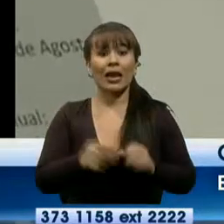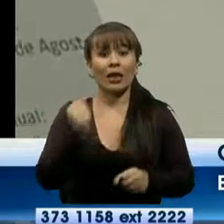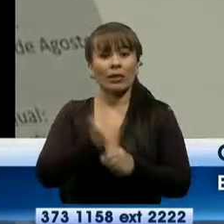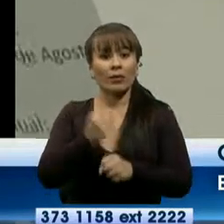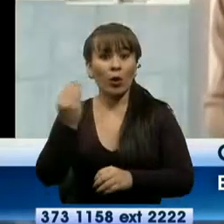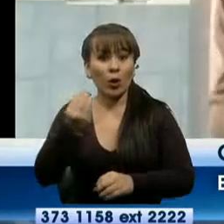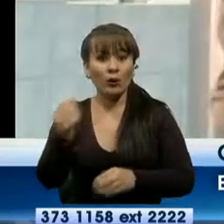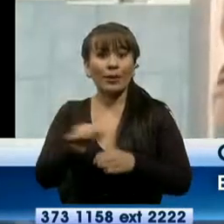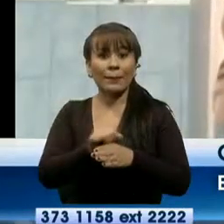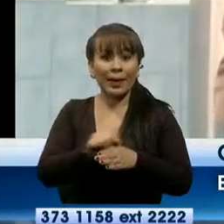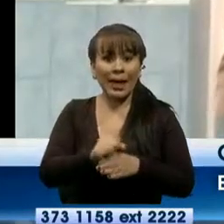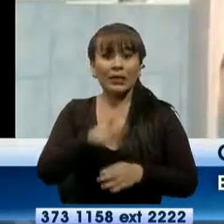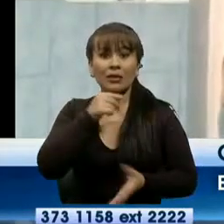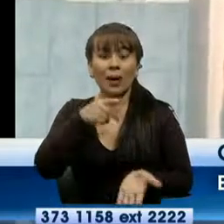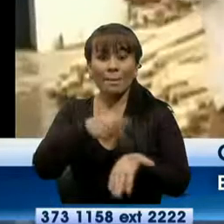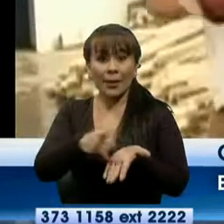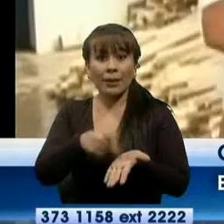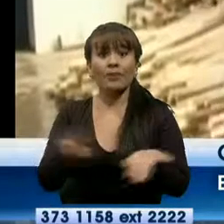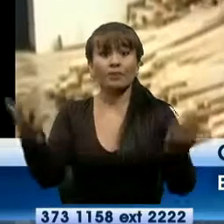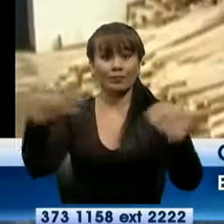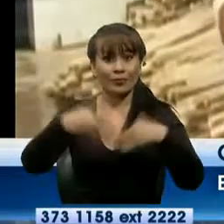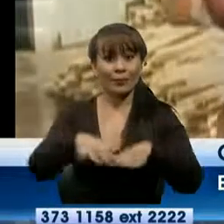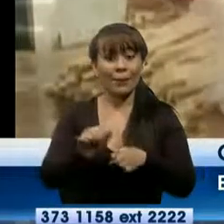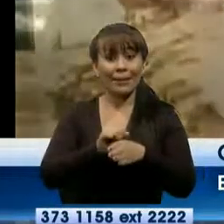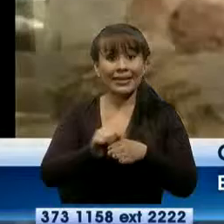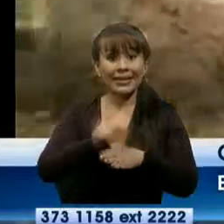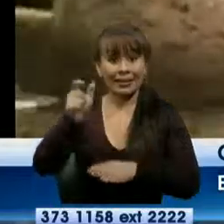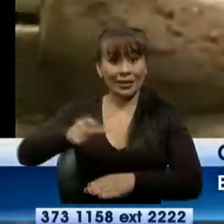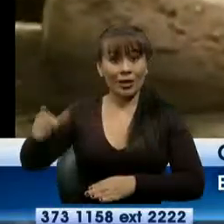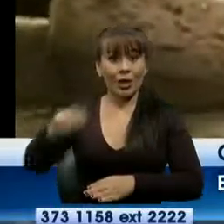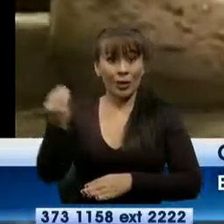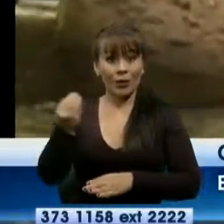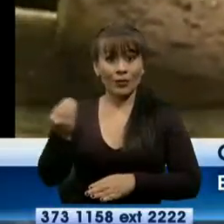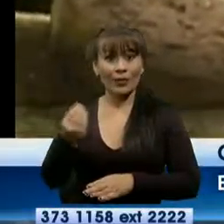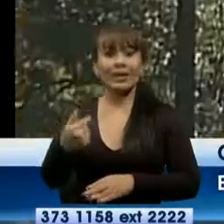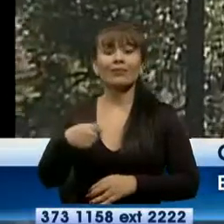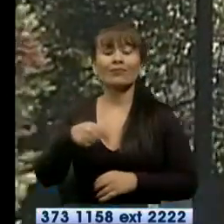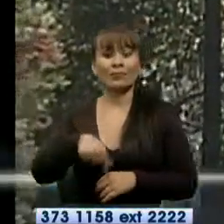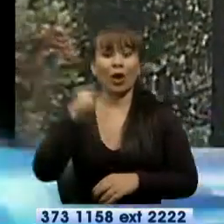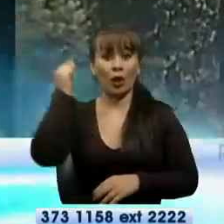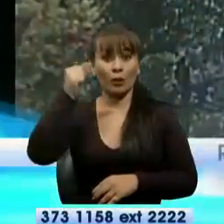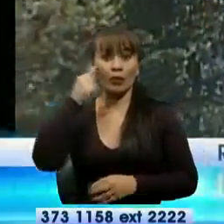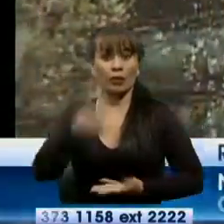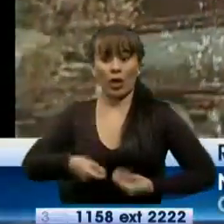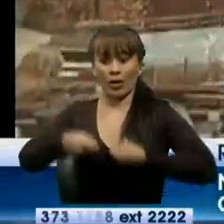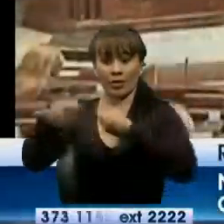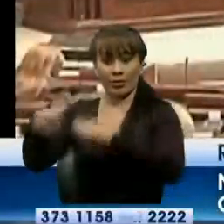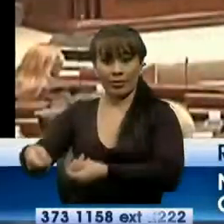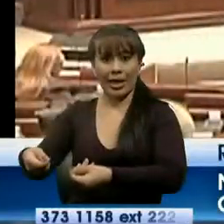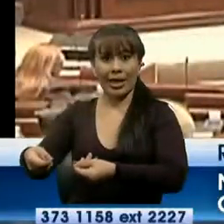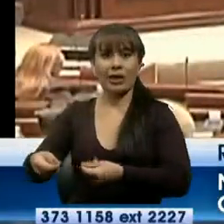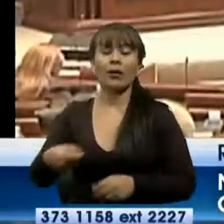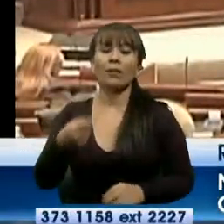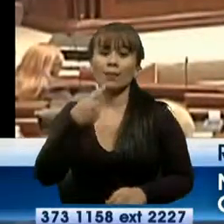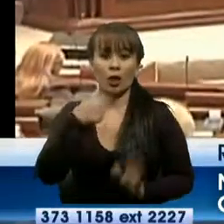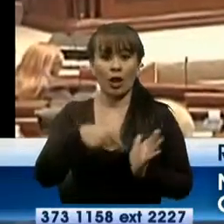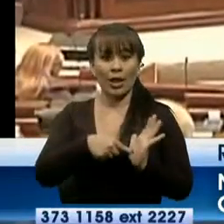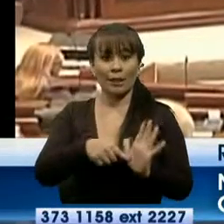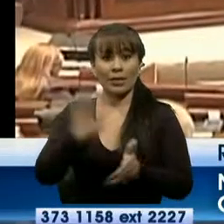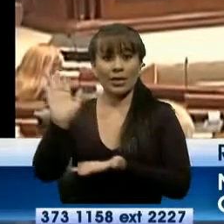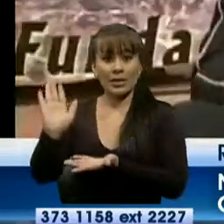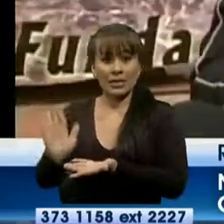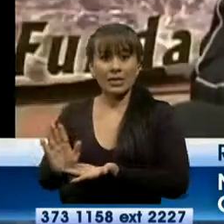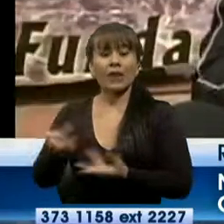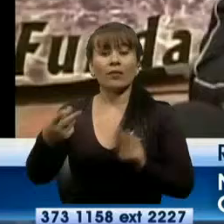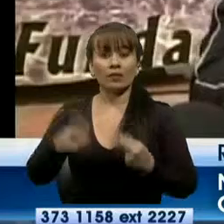este lunes. Las empresas que integren pasantes recibirán los beneficios que el Estado se ha comprometido a entregar, como la afiliación al seguro y